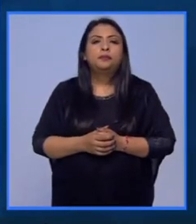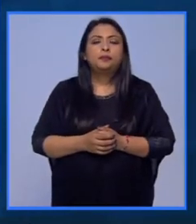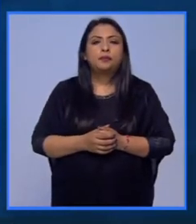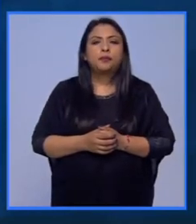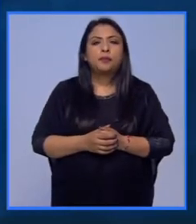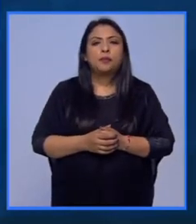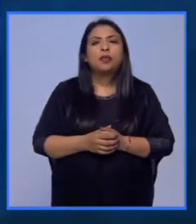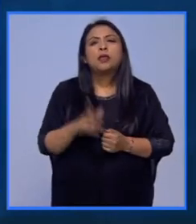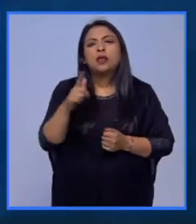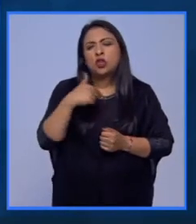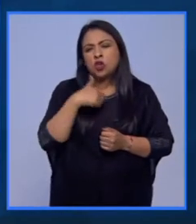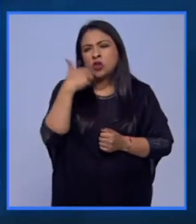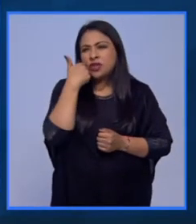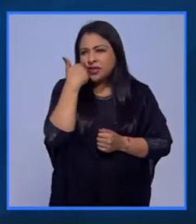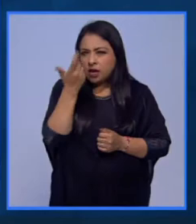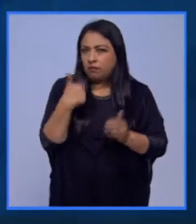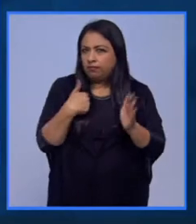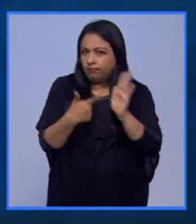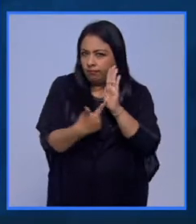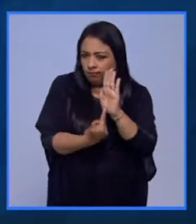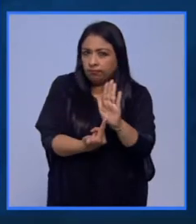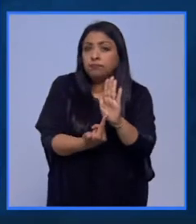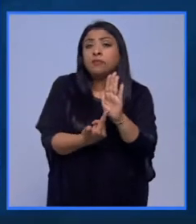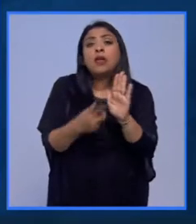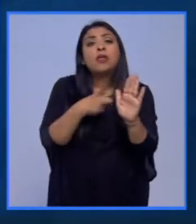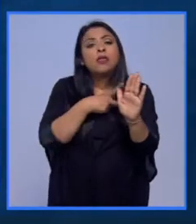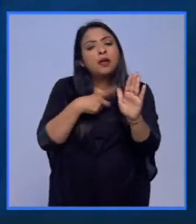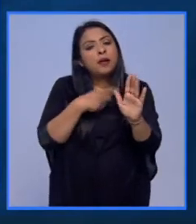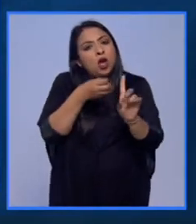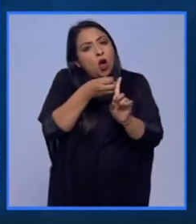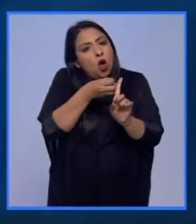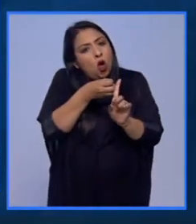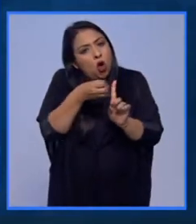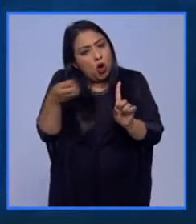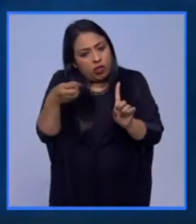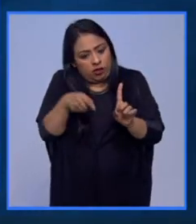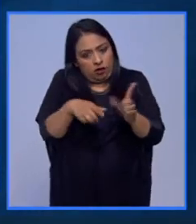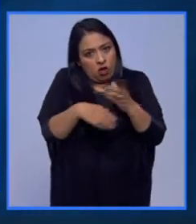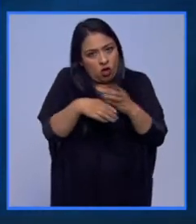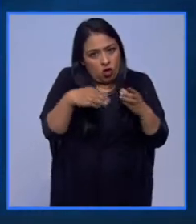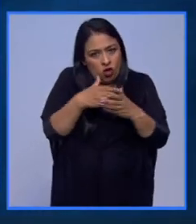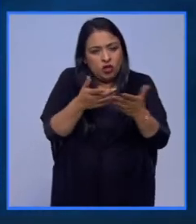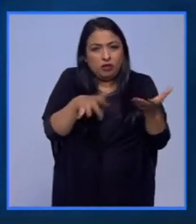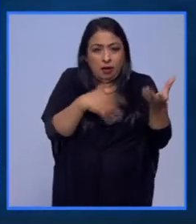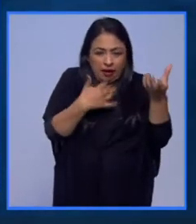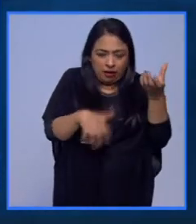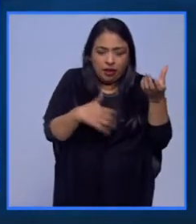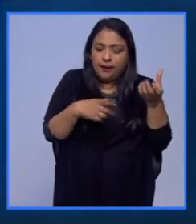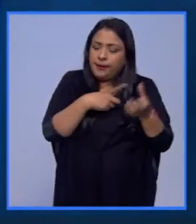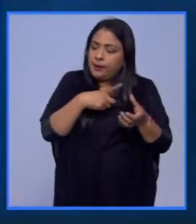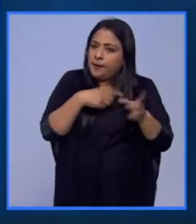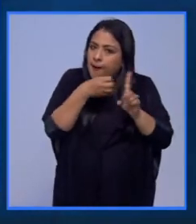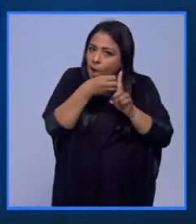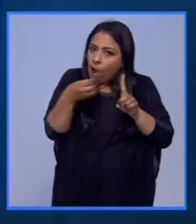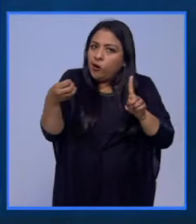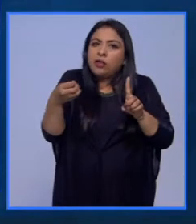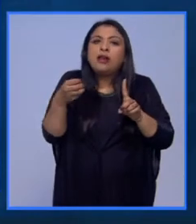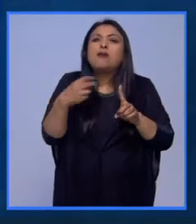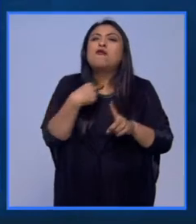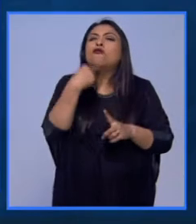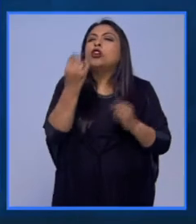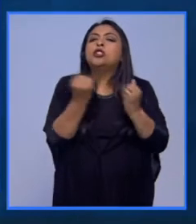Y lo que les trato de mostrar es que tienen que tener disciplina con el instrumento. Porque el instrumento no es como la